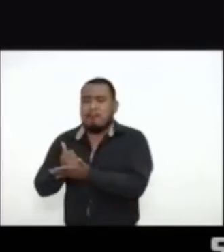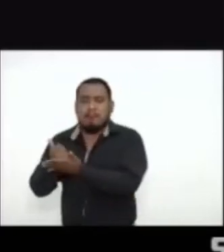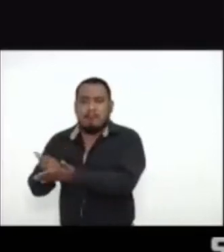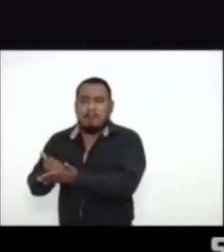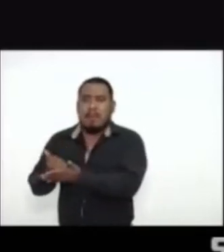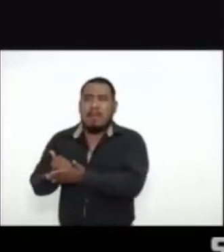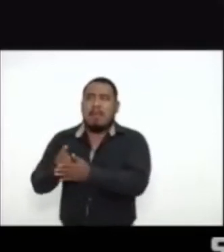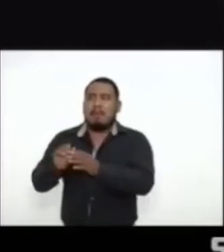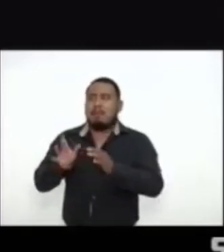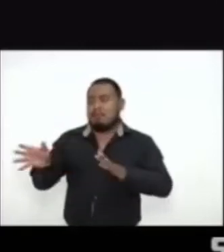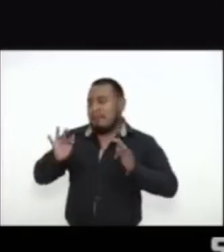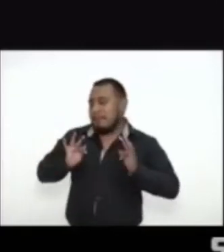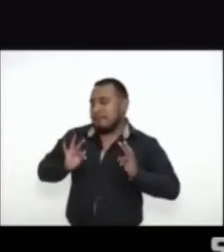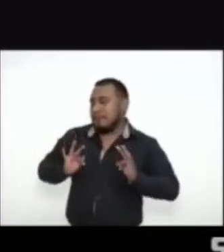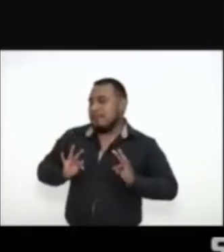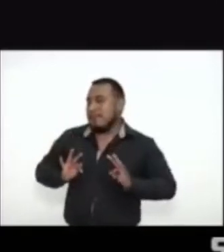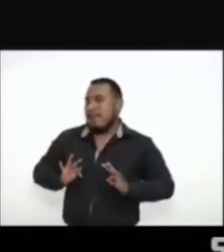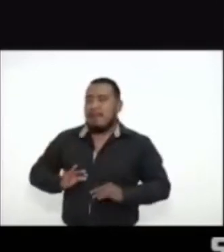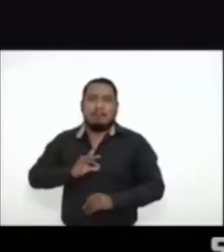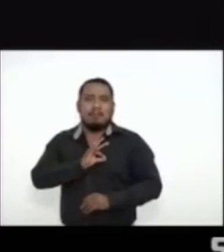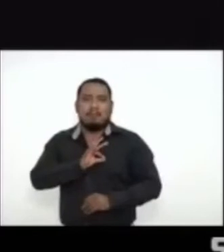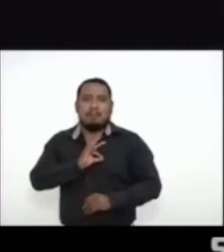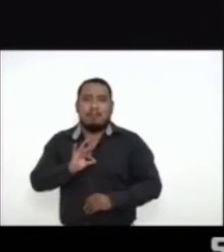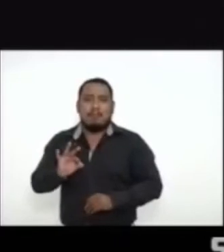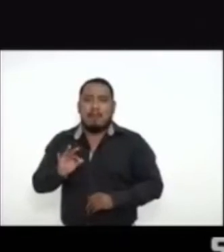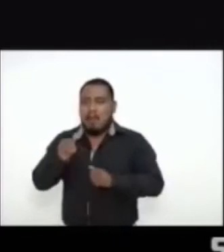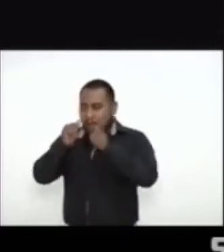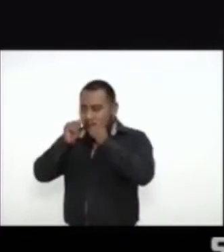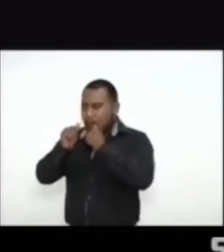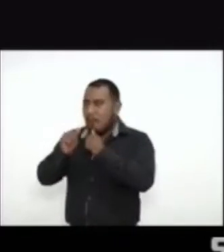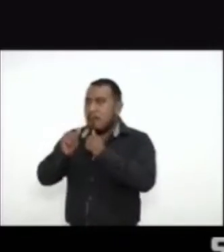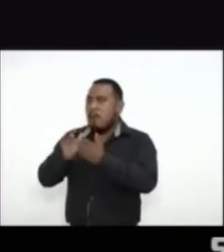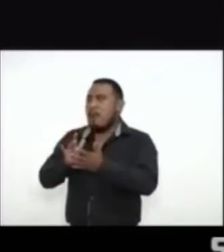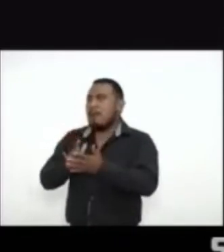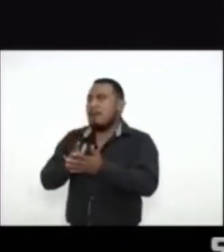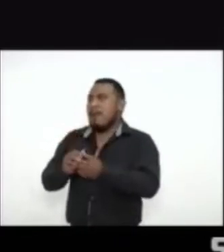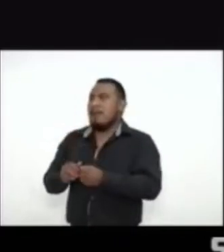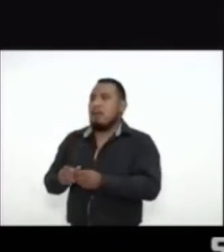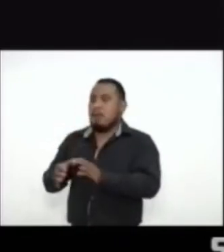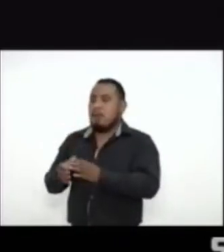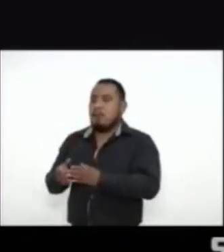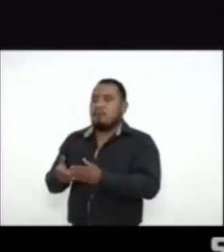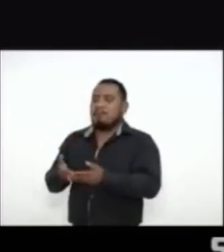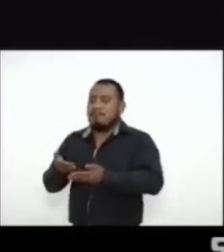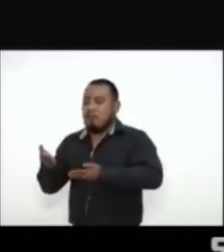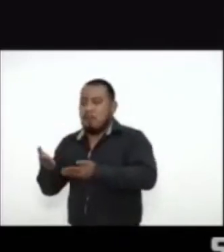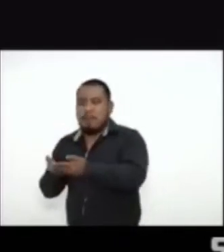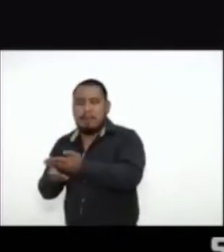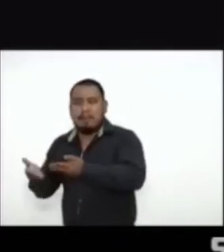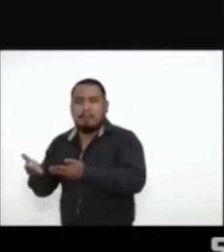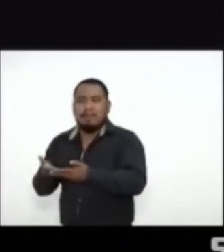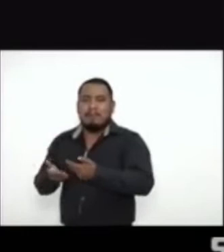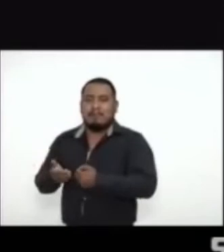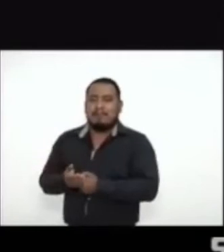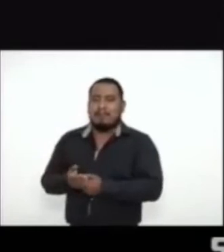a estar en calma y poder prestarme a la cooperación, poder entre